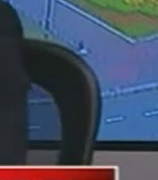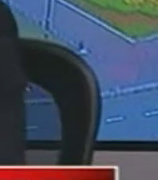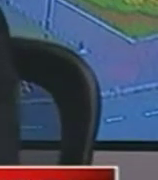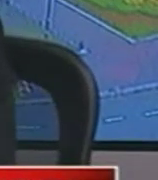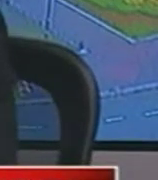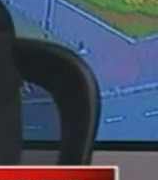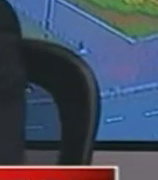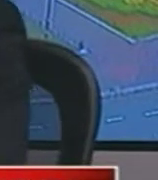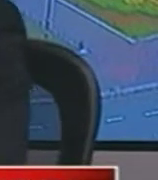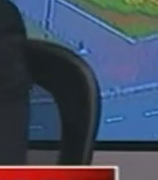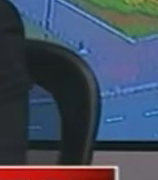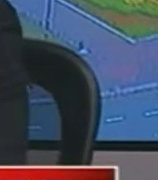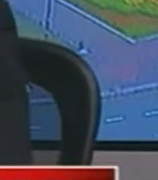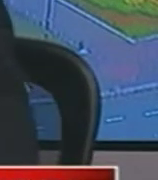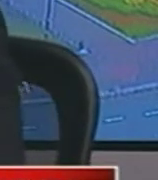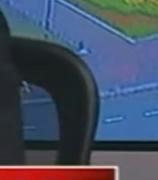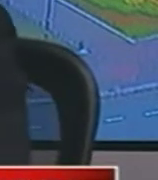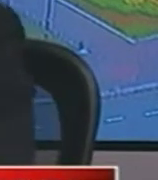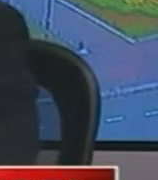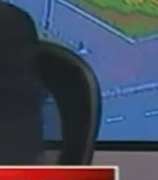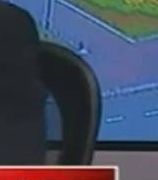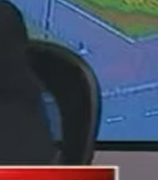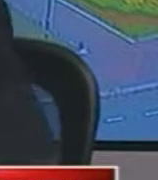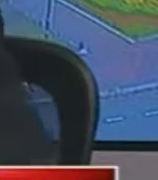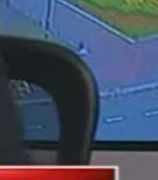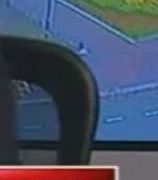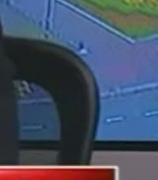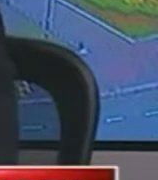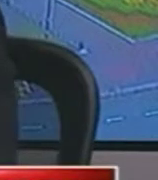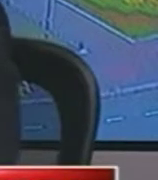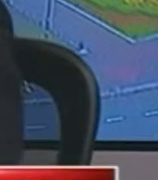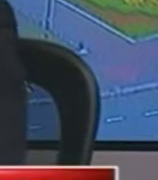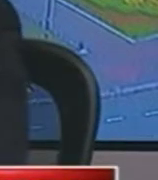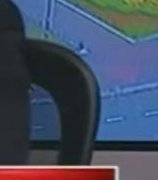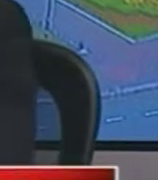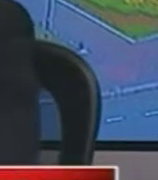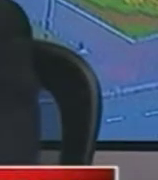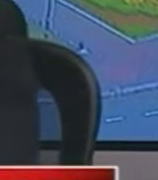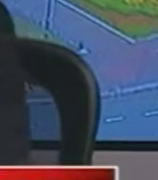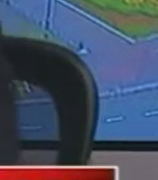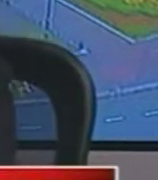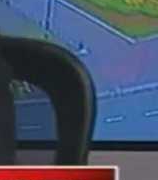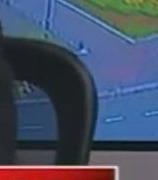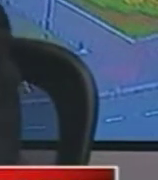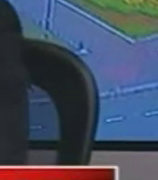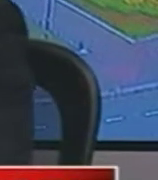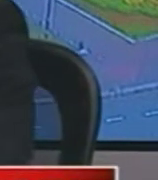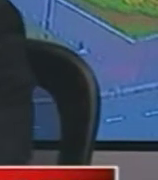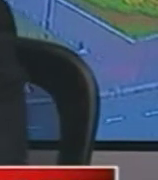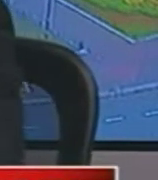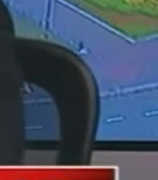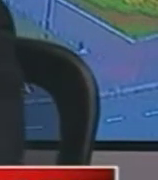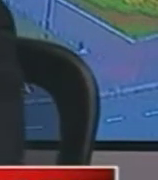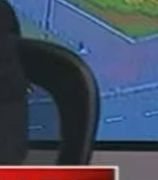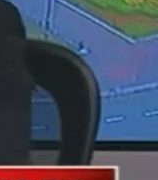va a ser raro no verla a la presidenta Cristina Fernández de Kirchner, que puede ser en La Plata, en el Coliseo, en La Matanza, todavía no se sabe.